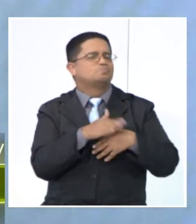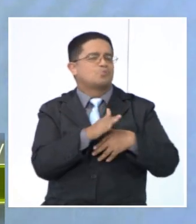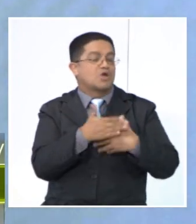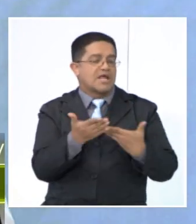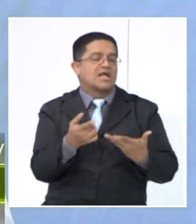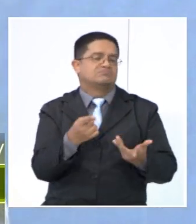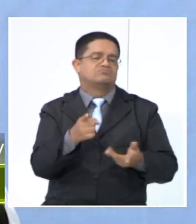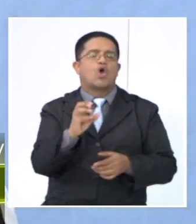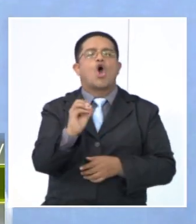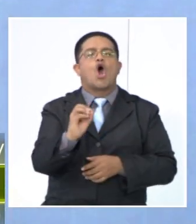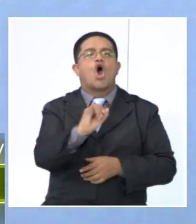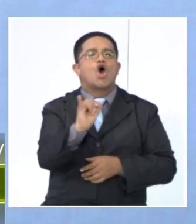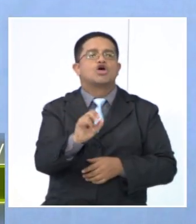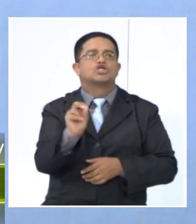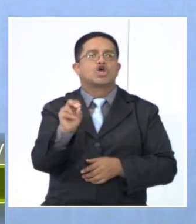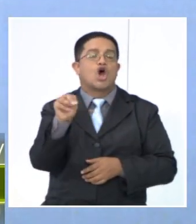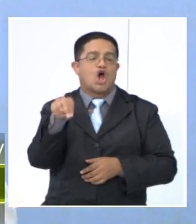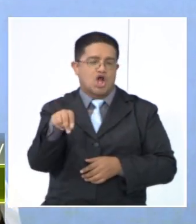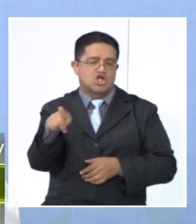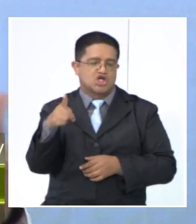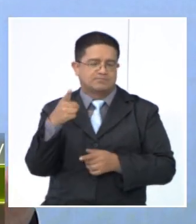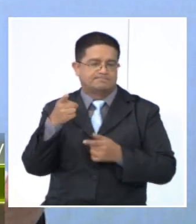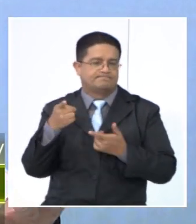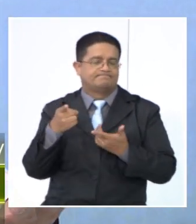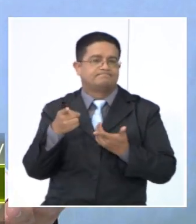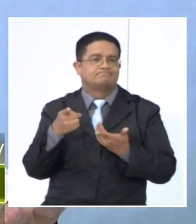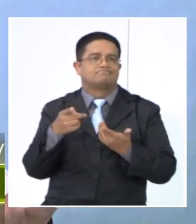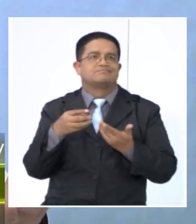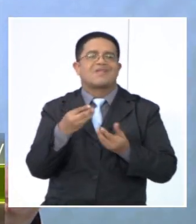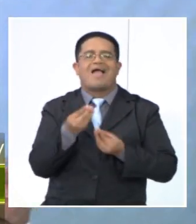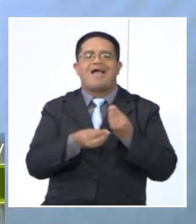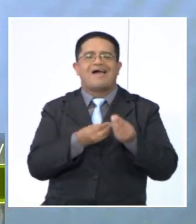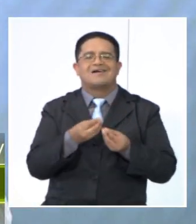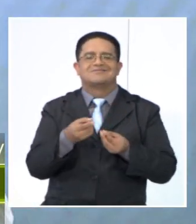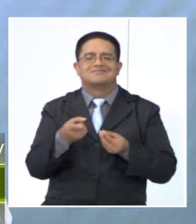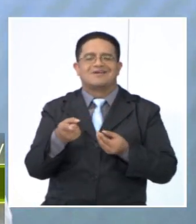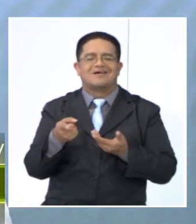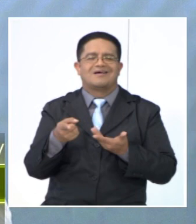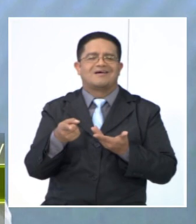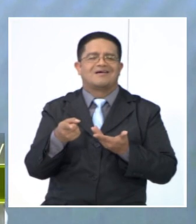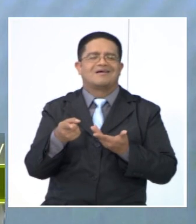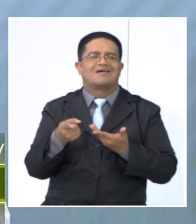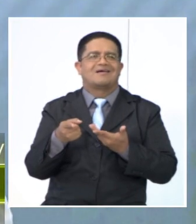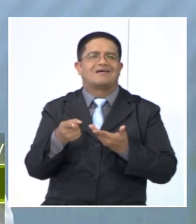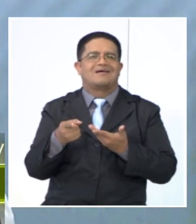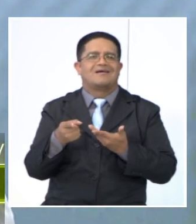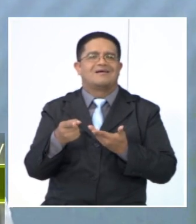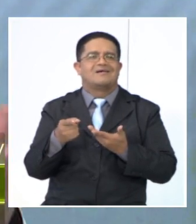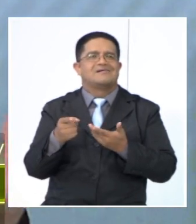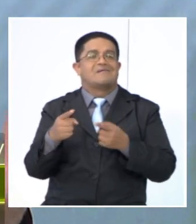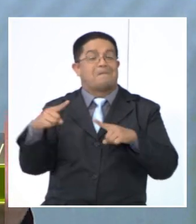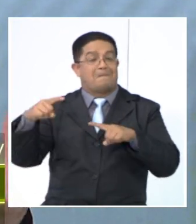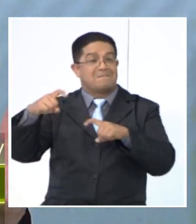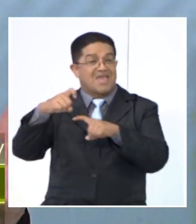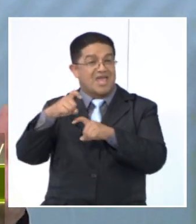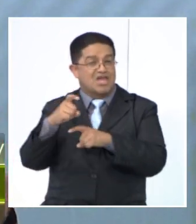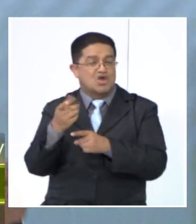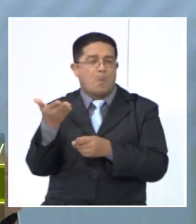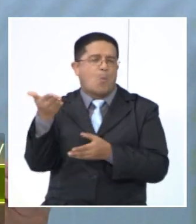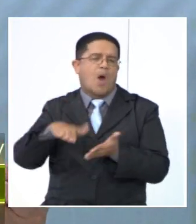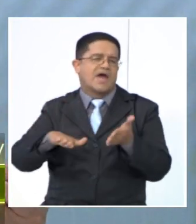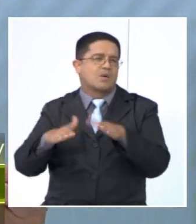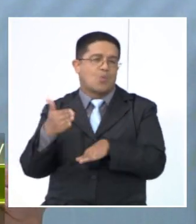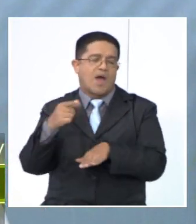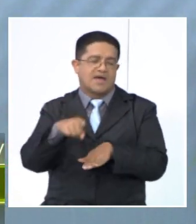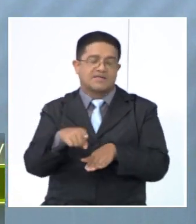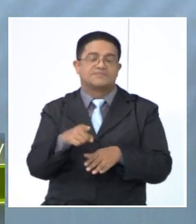del ozono. El ozono es bactericida. No crece ninguna bacteria ya. Entonces, así se contamina, no hay forma y manera que se contamine. Así yo